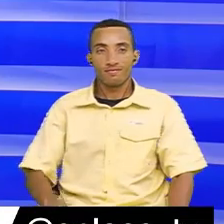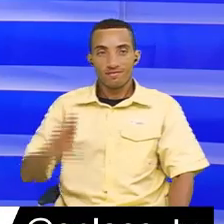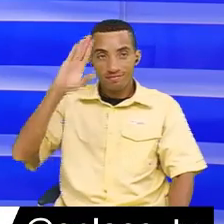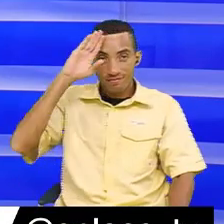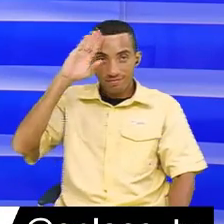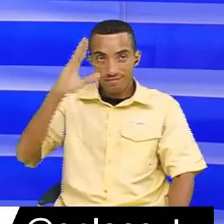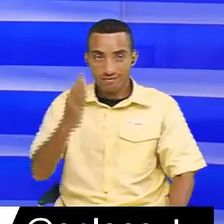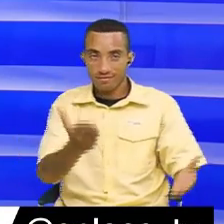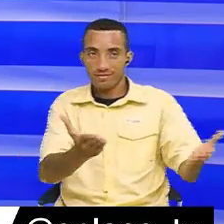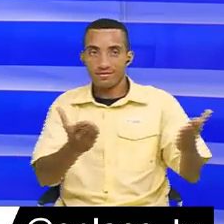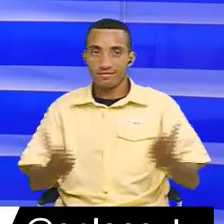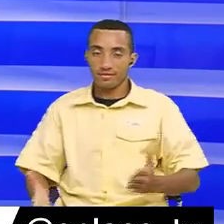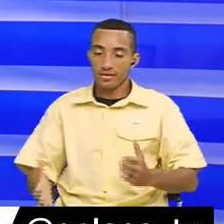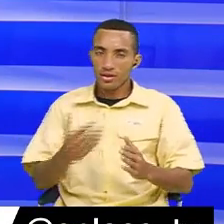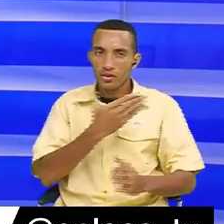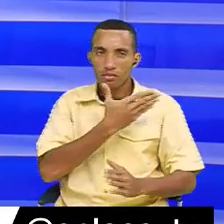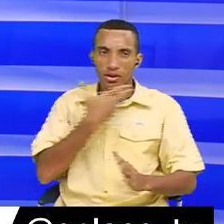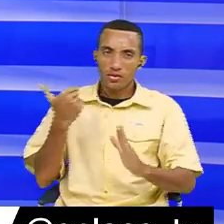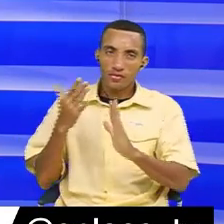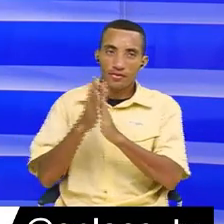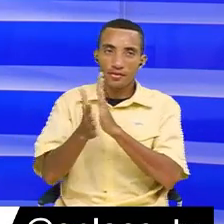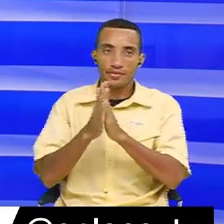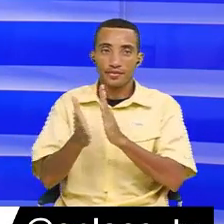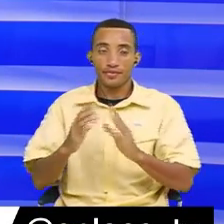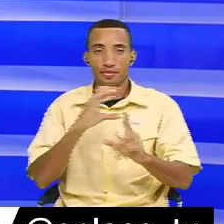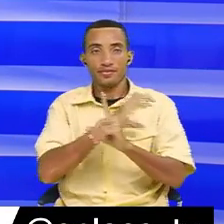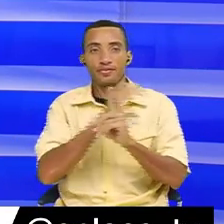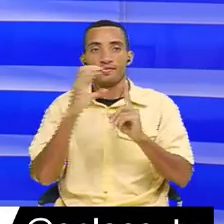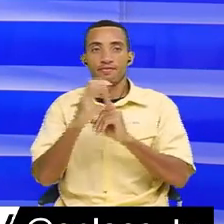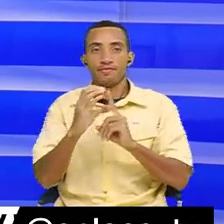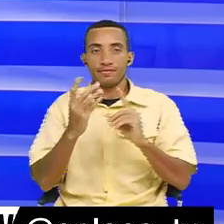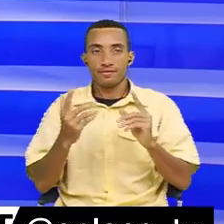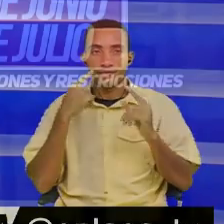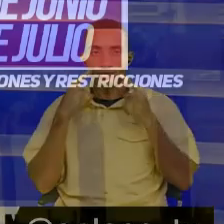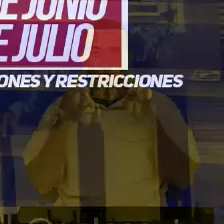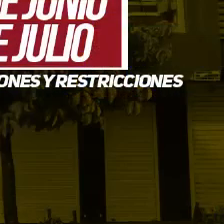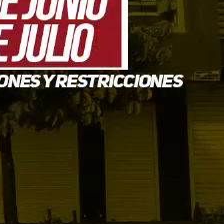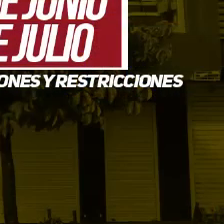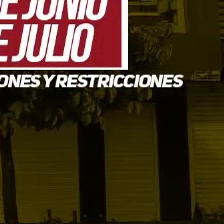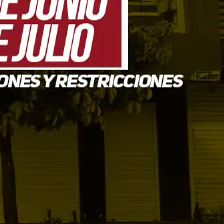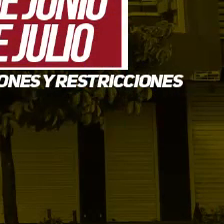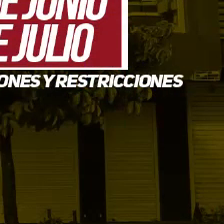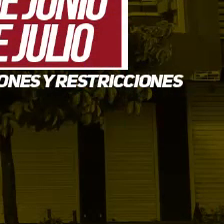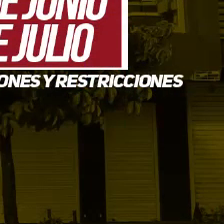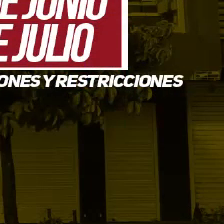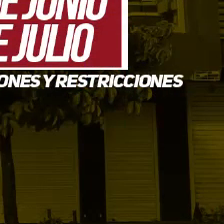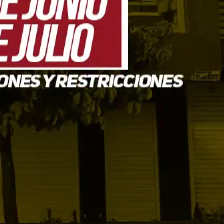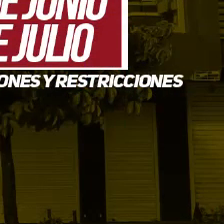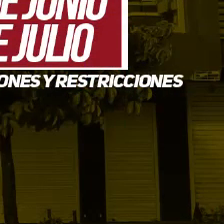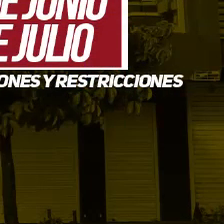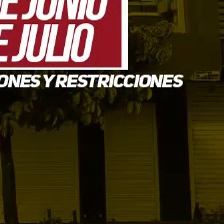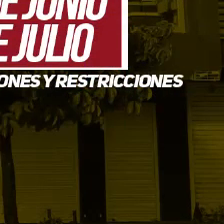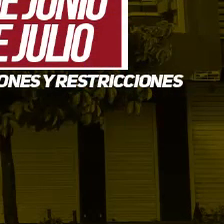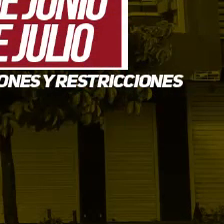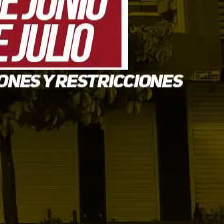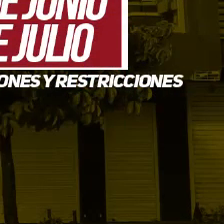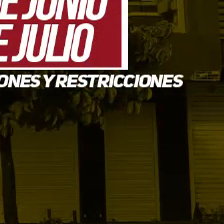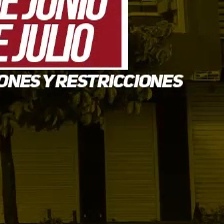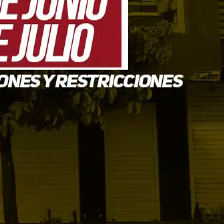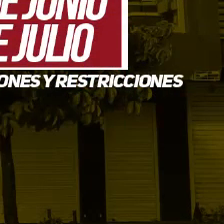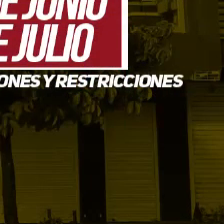Bienvenidos a la mejor información de cultura y entretenimiento en La Mira. Visita Maravillas Centro Comercial y encuentra allí artículos seleccionados hasta